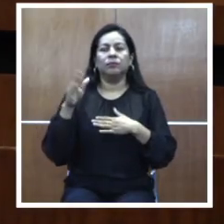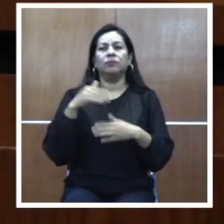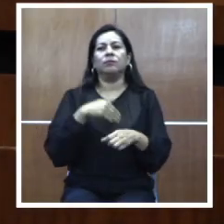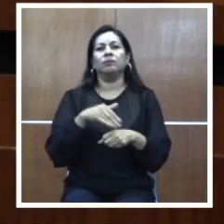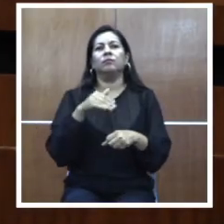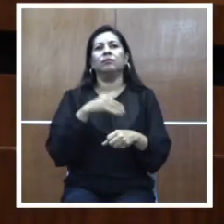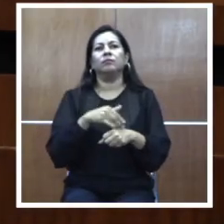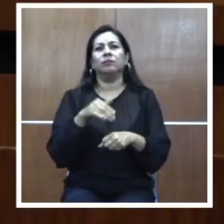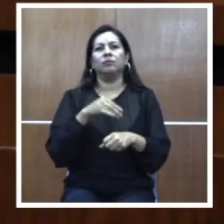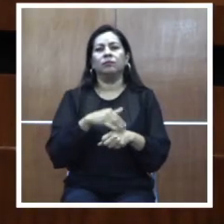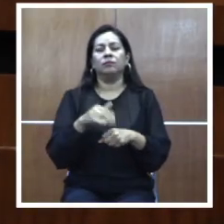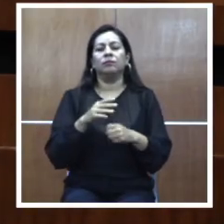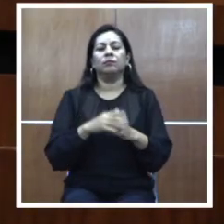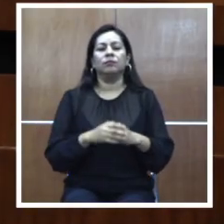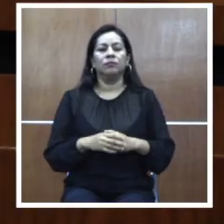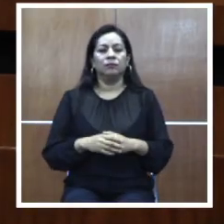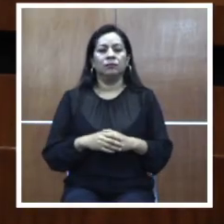número